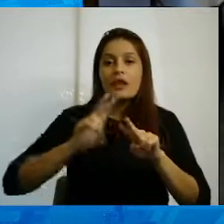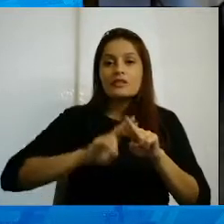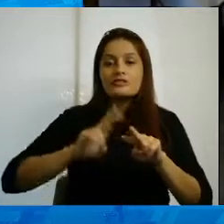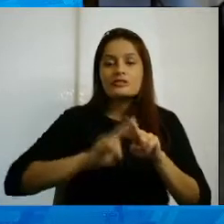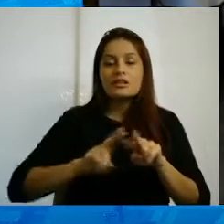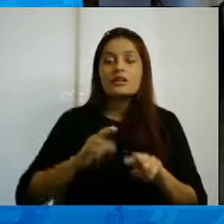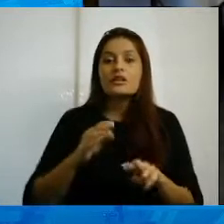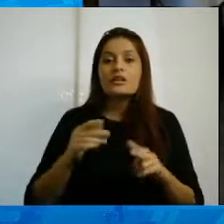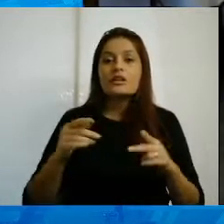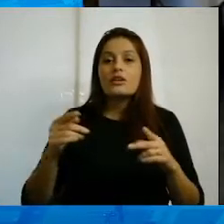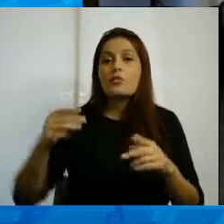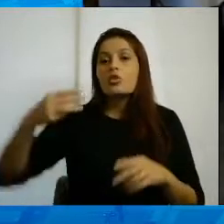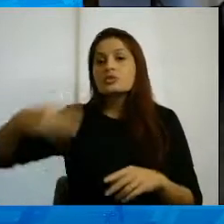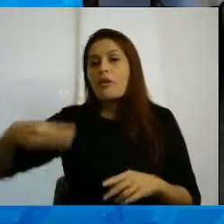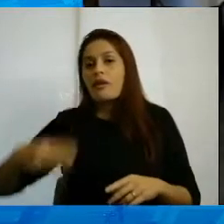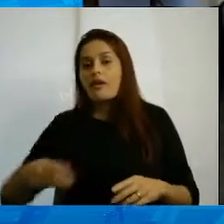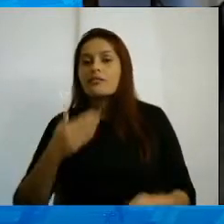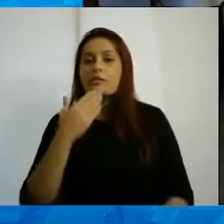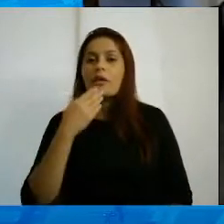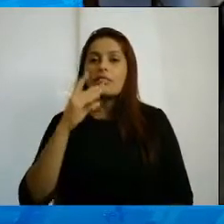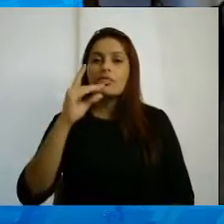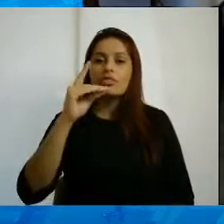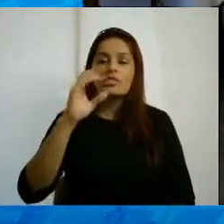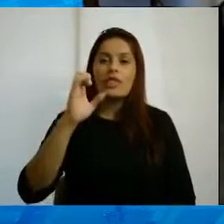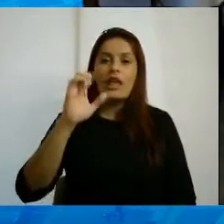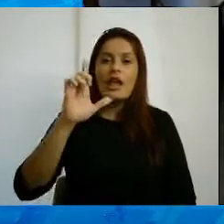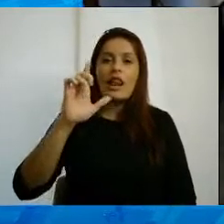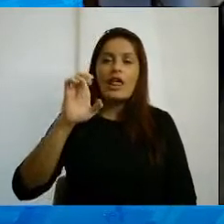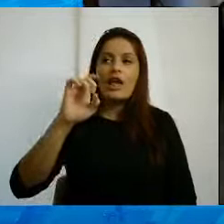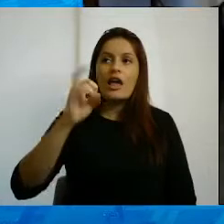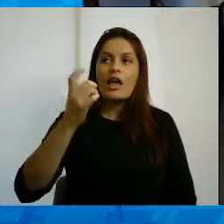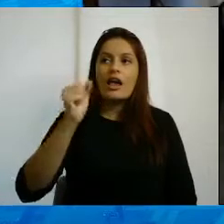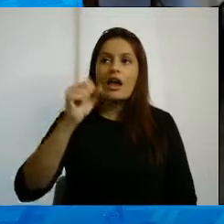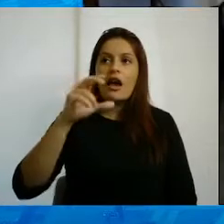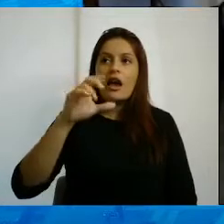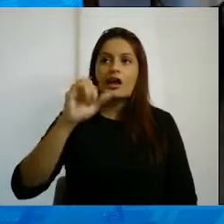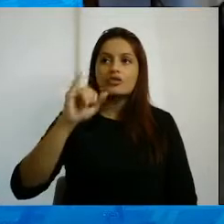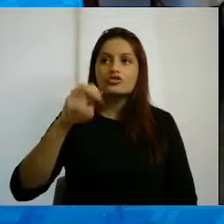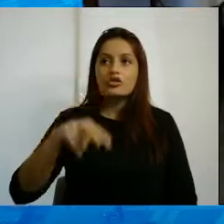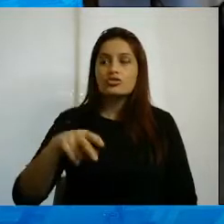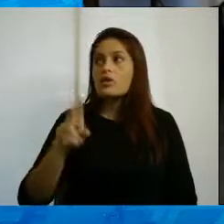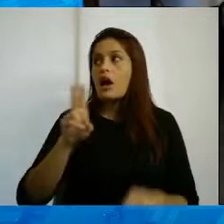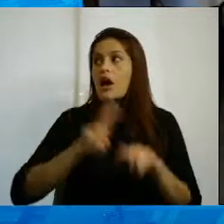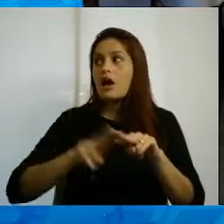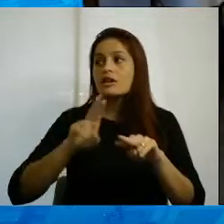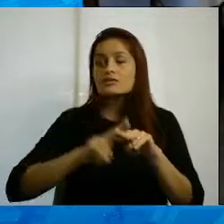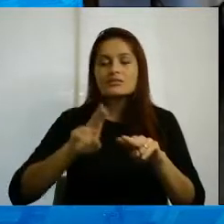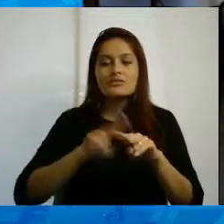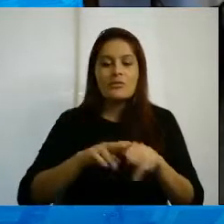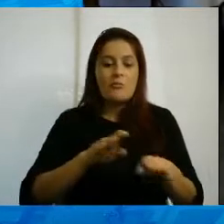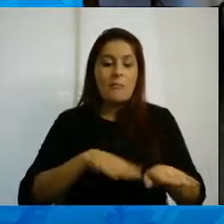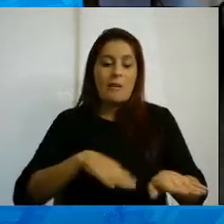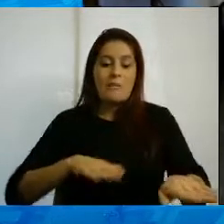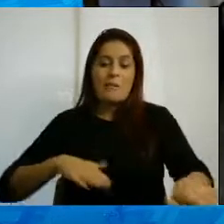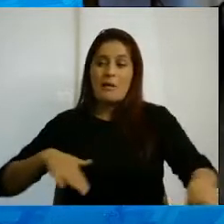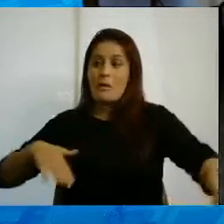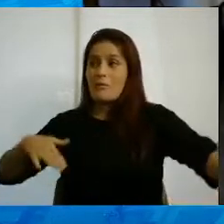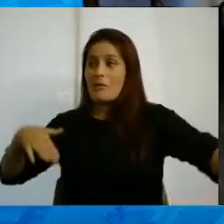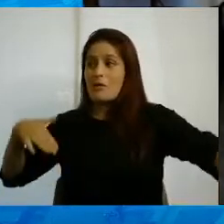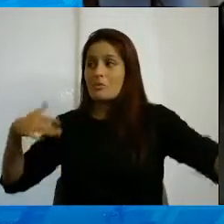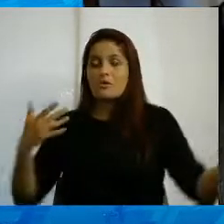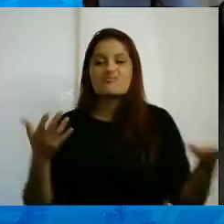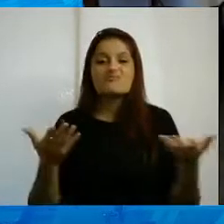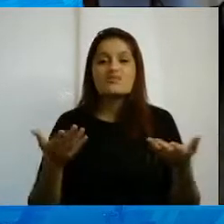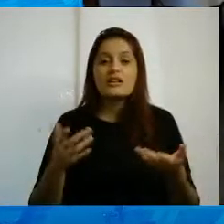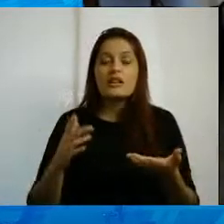municipio y con la delegación. Esto se evidenció en congestión kilométrica.